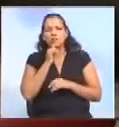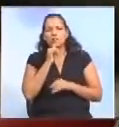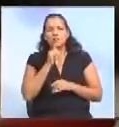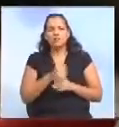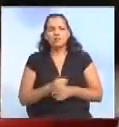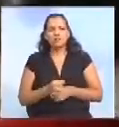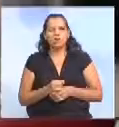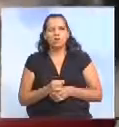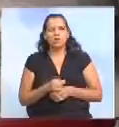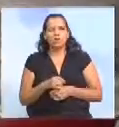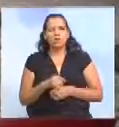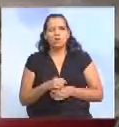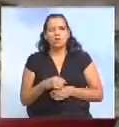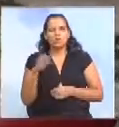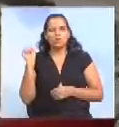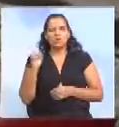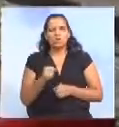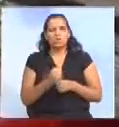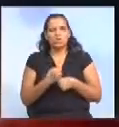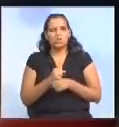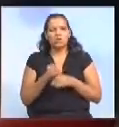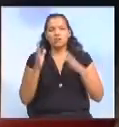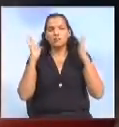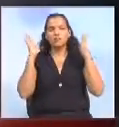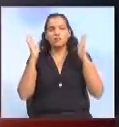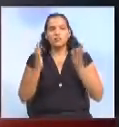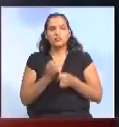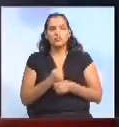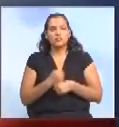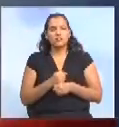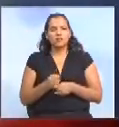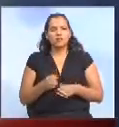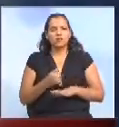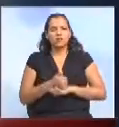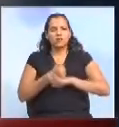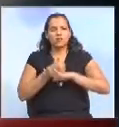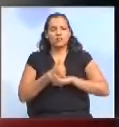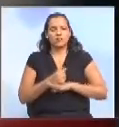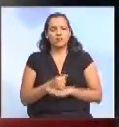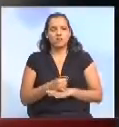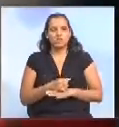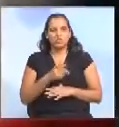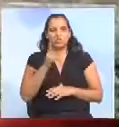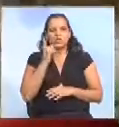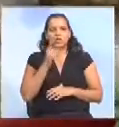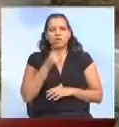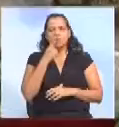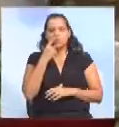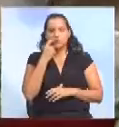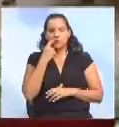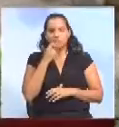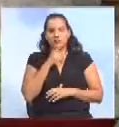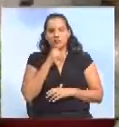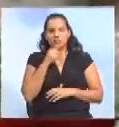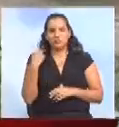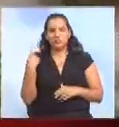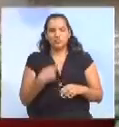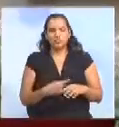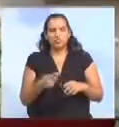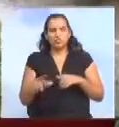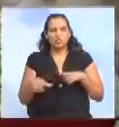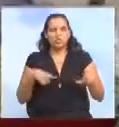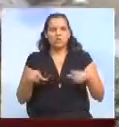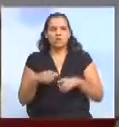objeto y poco se hace. Quieren más atención de parte de las autoridades, precisó Steven Rivera, presidente del